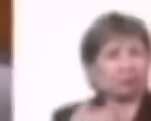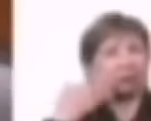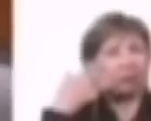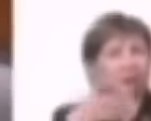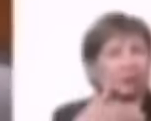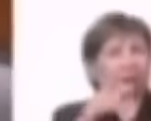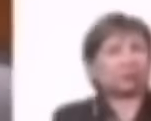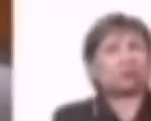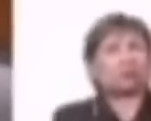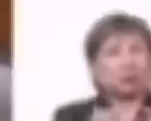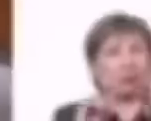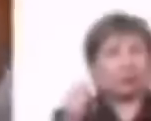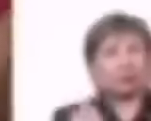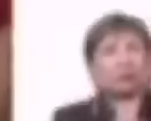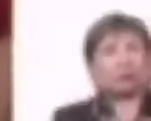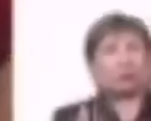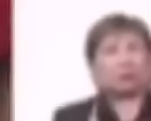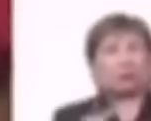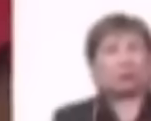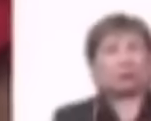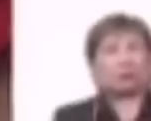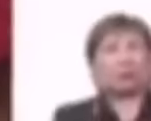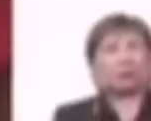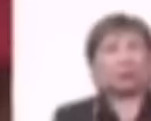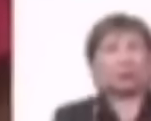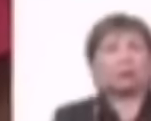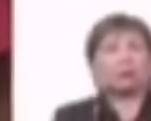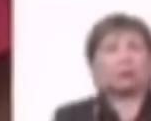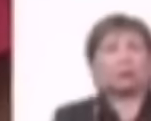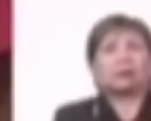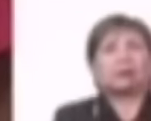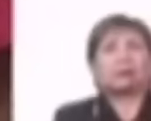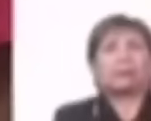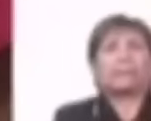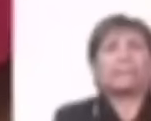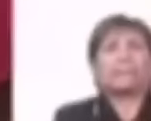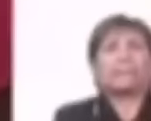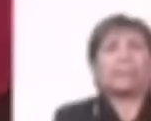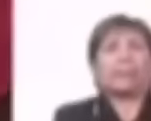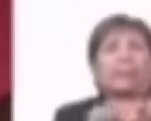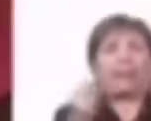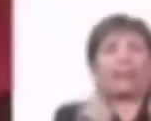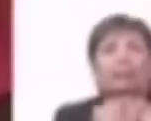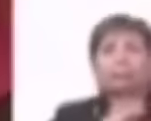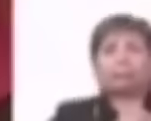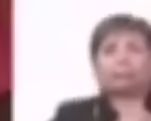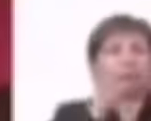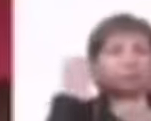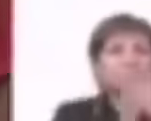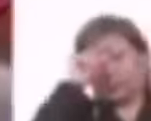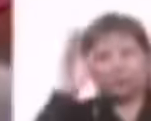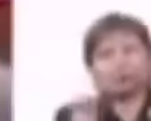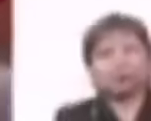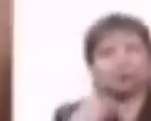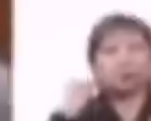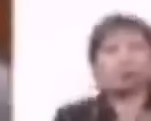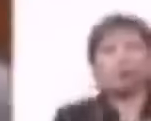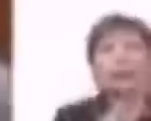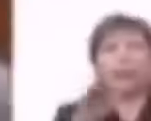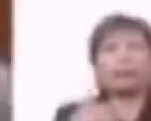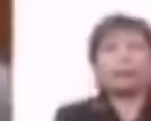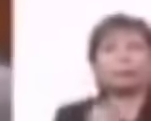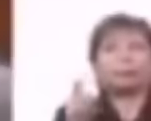ese grupete queremos seguir perteneciendo. A ese grupo que defiende a asesinos, criminales, a